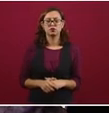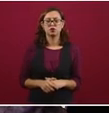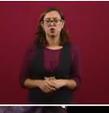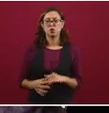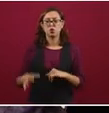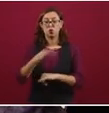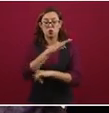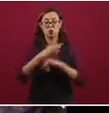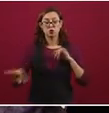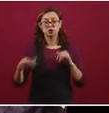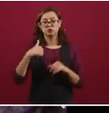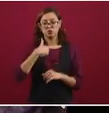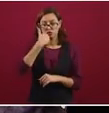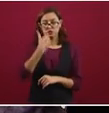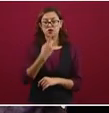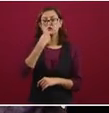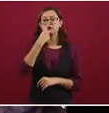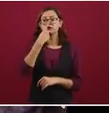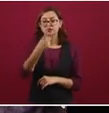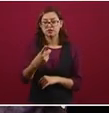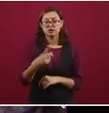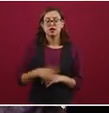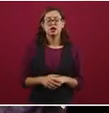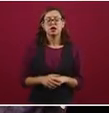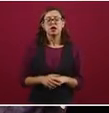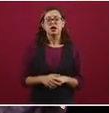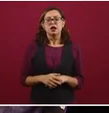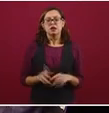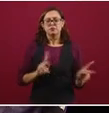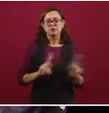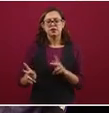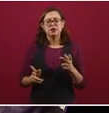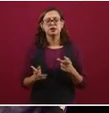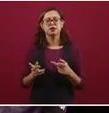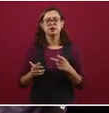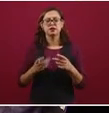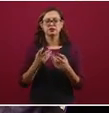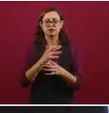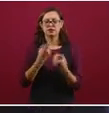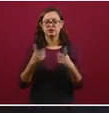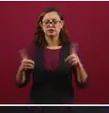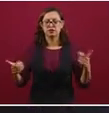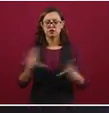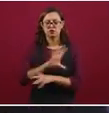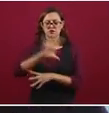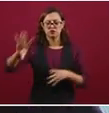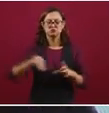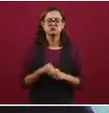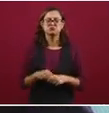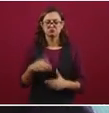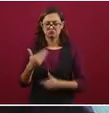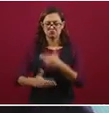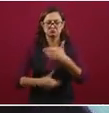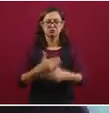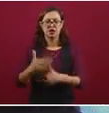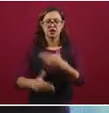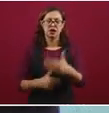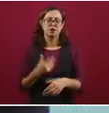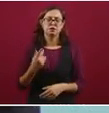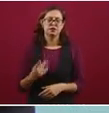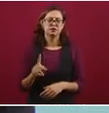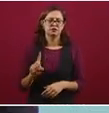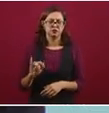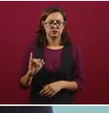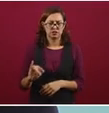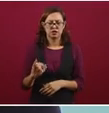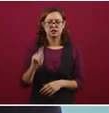que hay avances en el Plan de Desarrollo Integral. El Plan de Desarrollo Integral incluye el sur